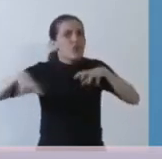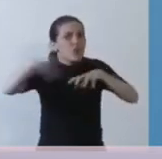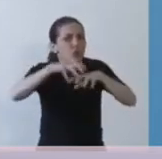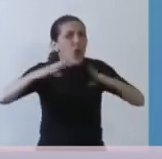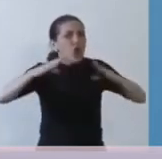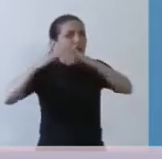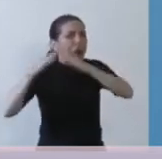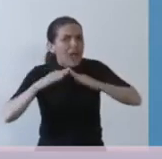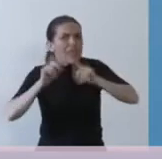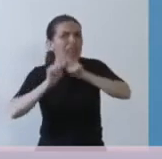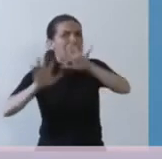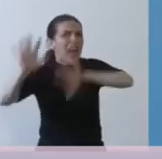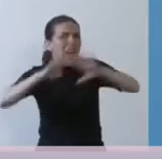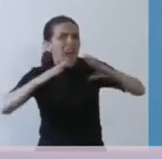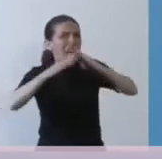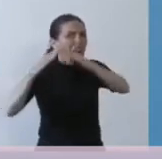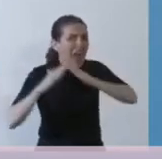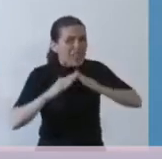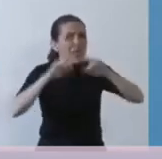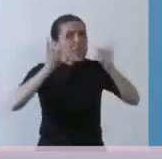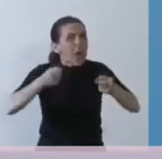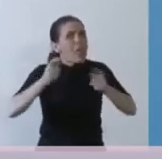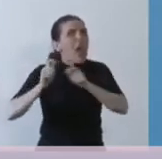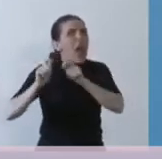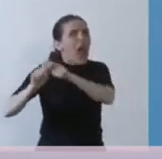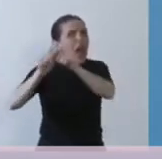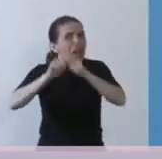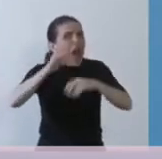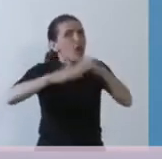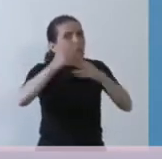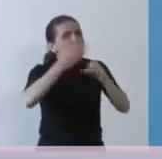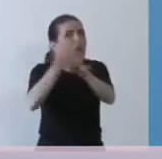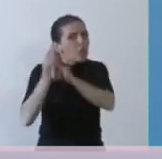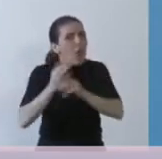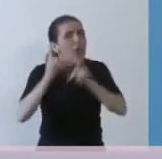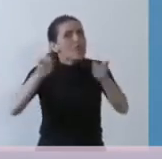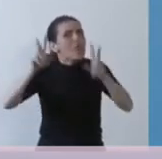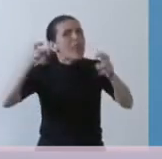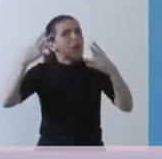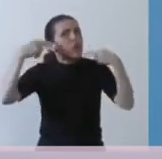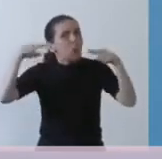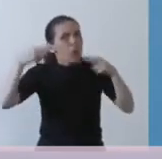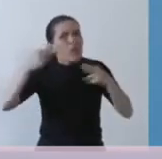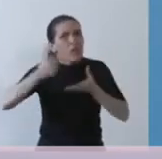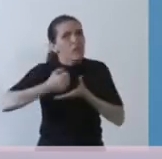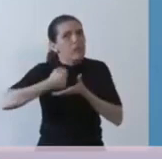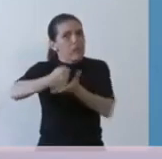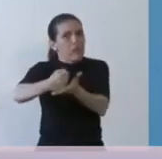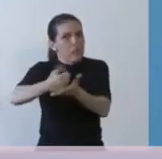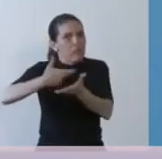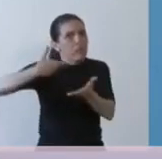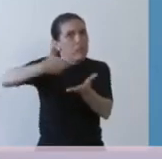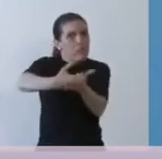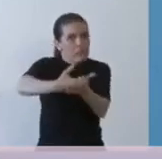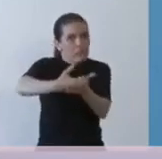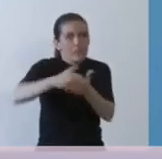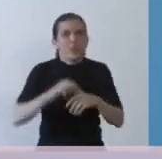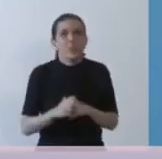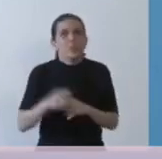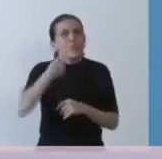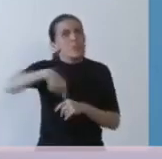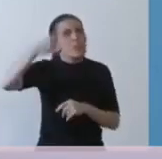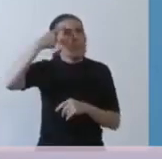viviendas de construcción y refacción de escuelas y de turismo entendamos Que